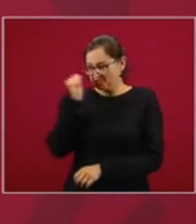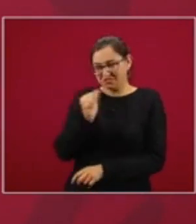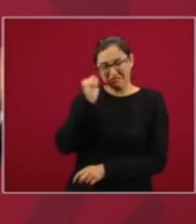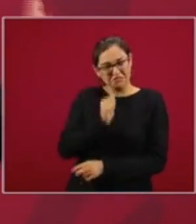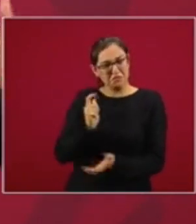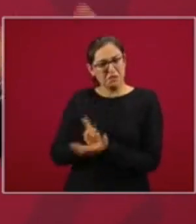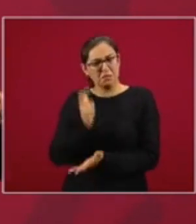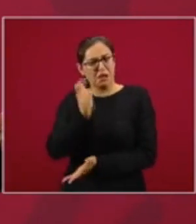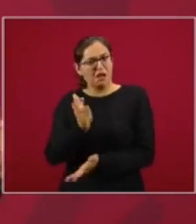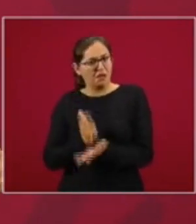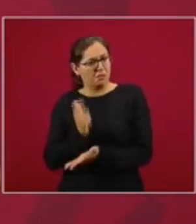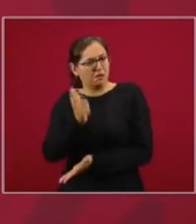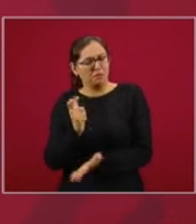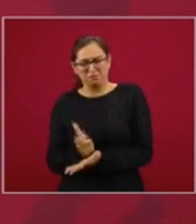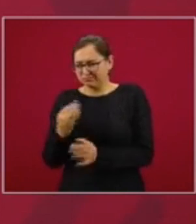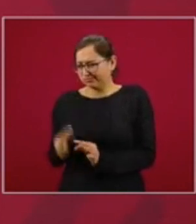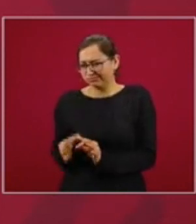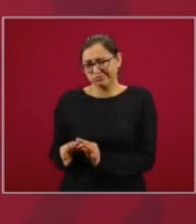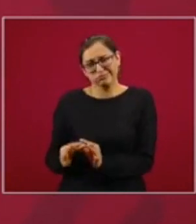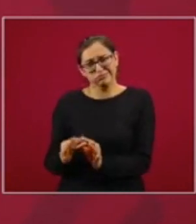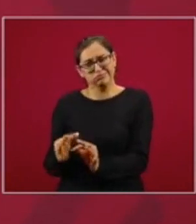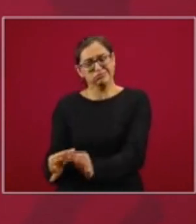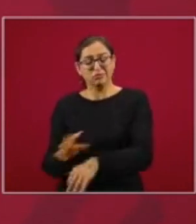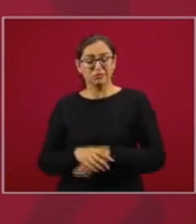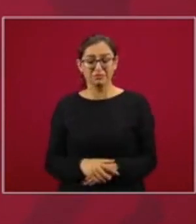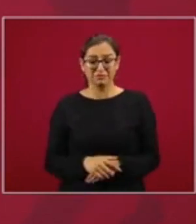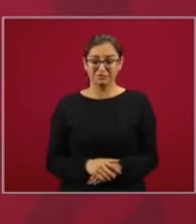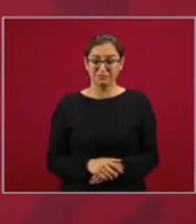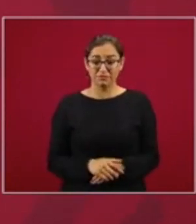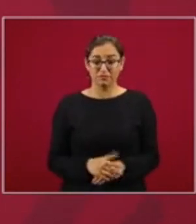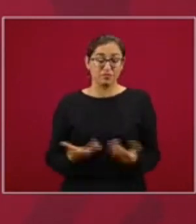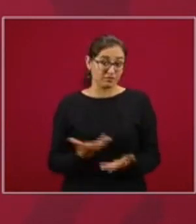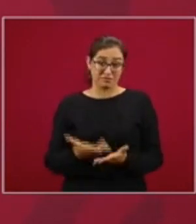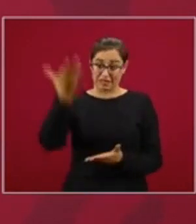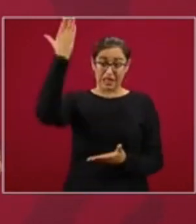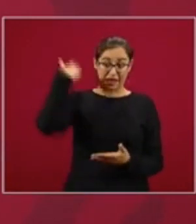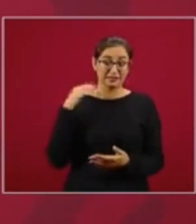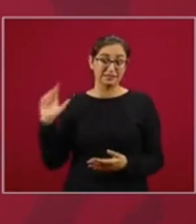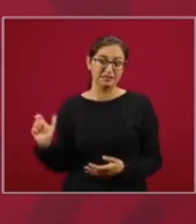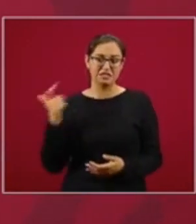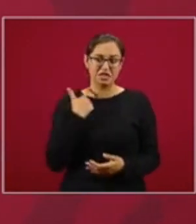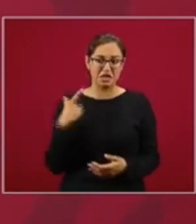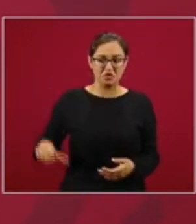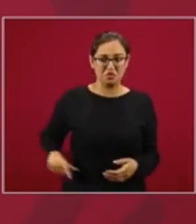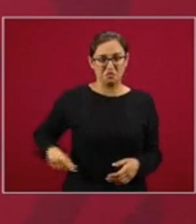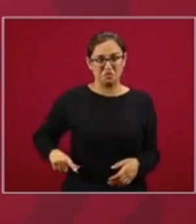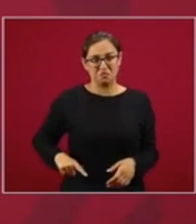Nos hicieron creer de que cobrándole al